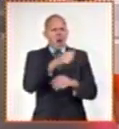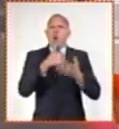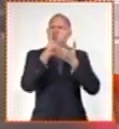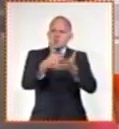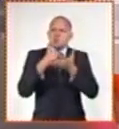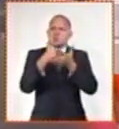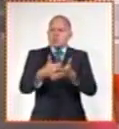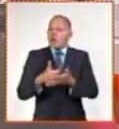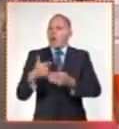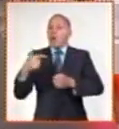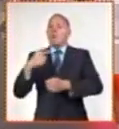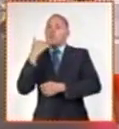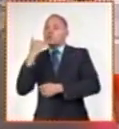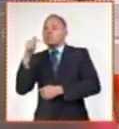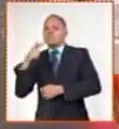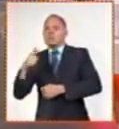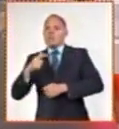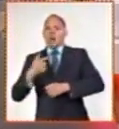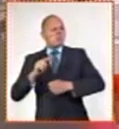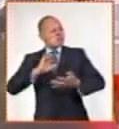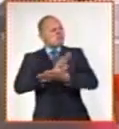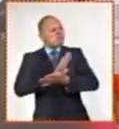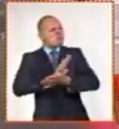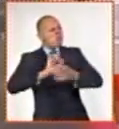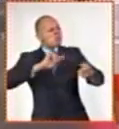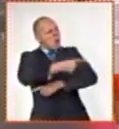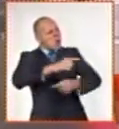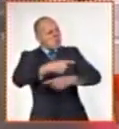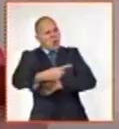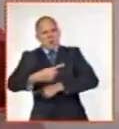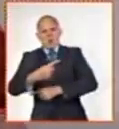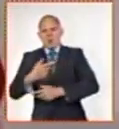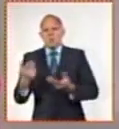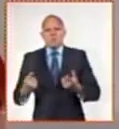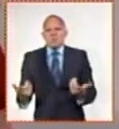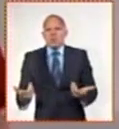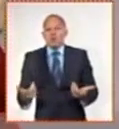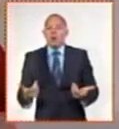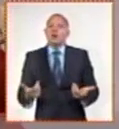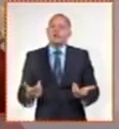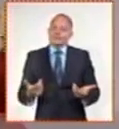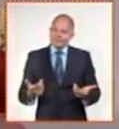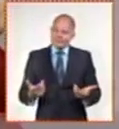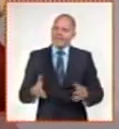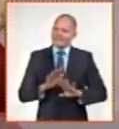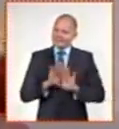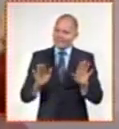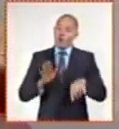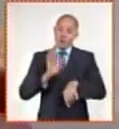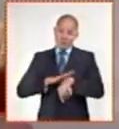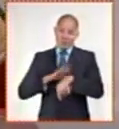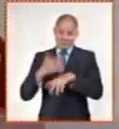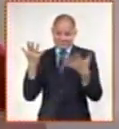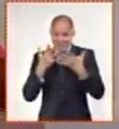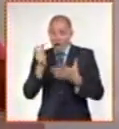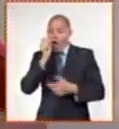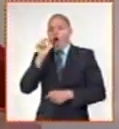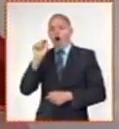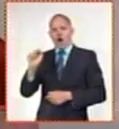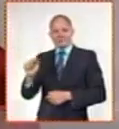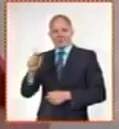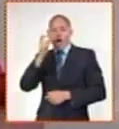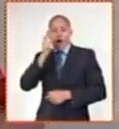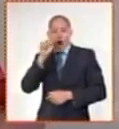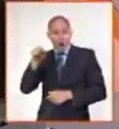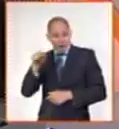reprimidos? Y bueno, tiene que ver precisamente con toda esta situación. Exacto. Claro, porque es que el alcalde de Buenos Aires, que en este caso es Larreta, uh-huh, es el encargado,